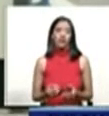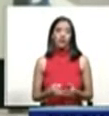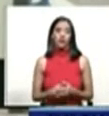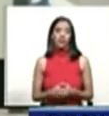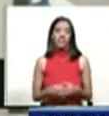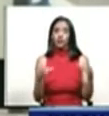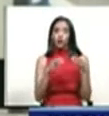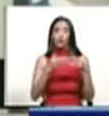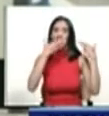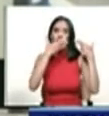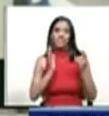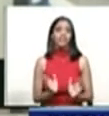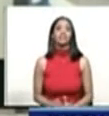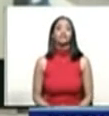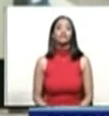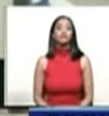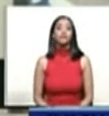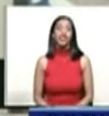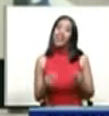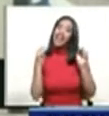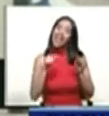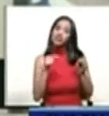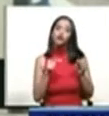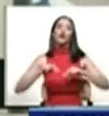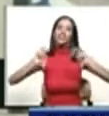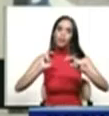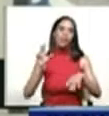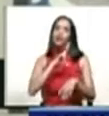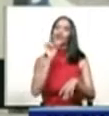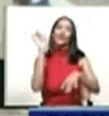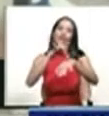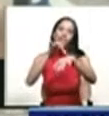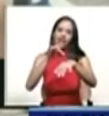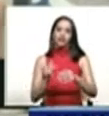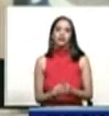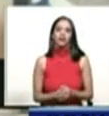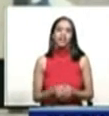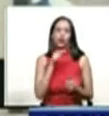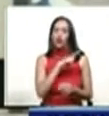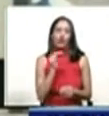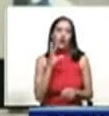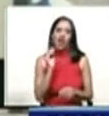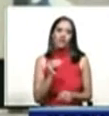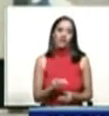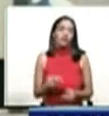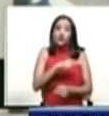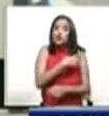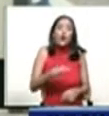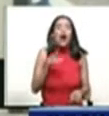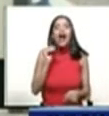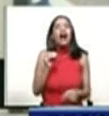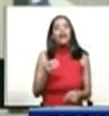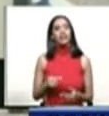grupos terroristas. Esos son los temas que no tocan. Eso es lo que no hablan. No hablan de la